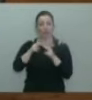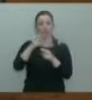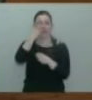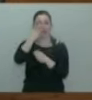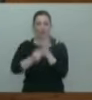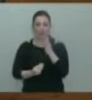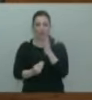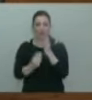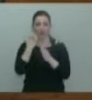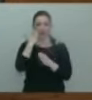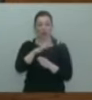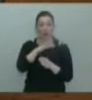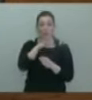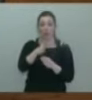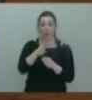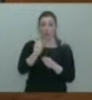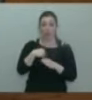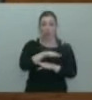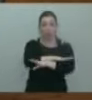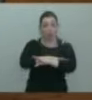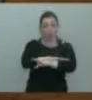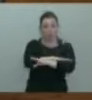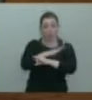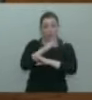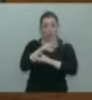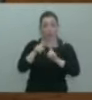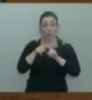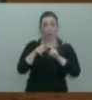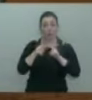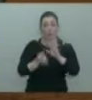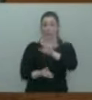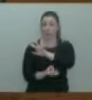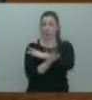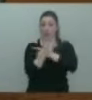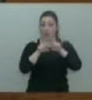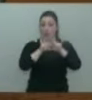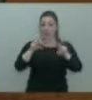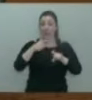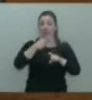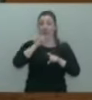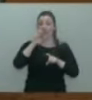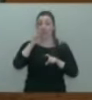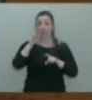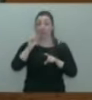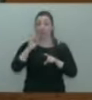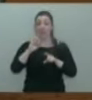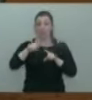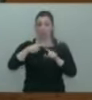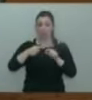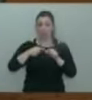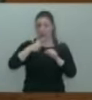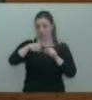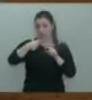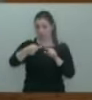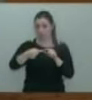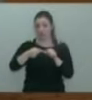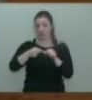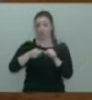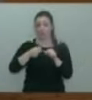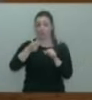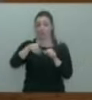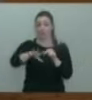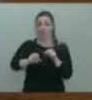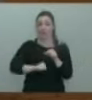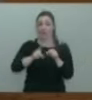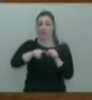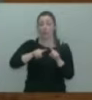fueron adoptadas por el Gobierno que promovió la creación de Gispasa y por aquellos que le sucedieron, y que con sus decisiones otorgaron conformidad a